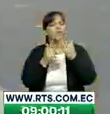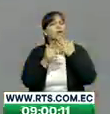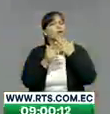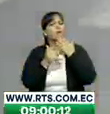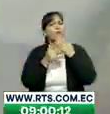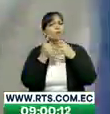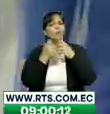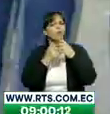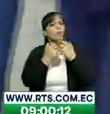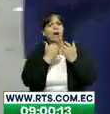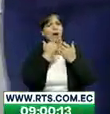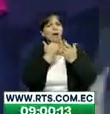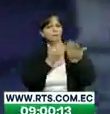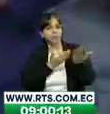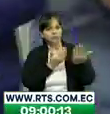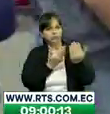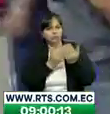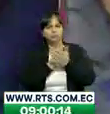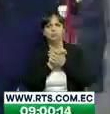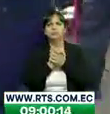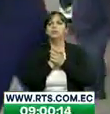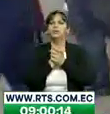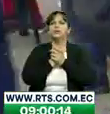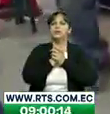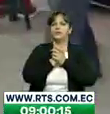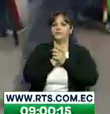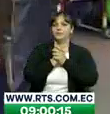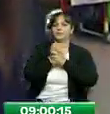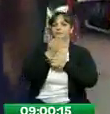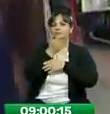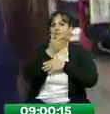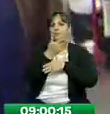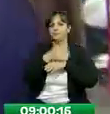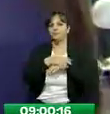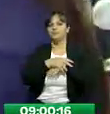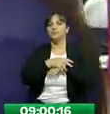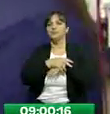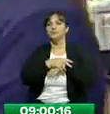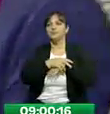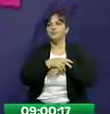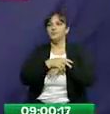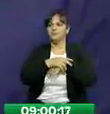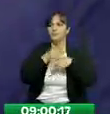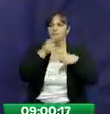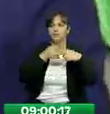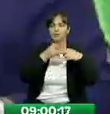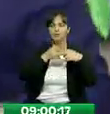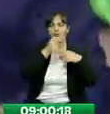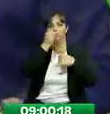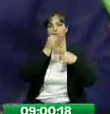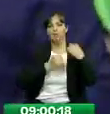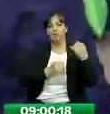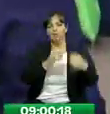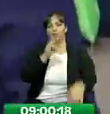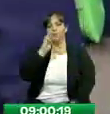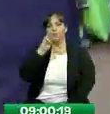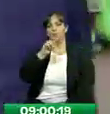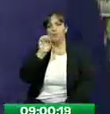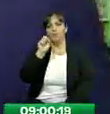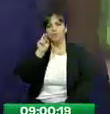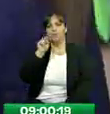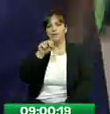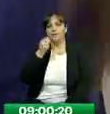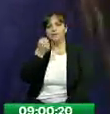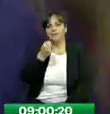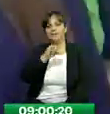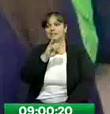alguna novedad precisamente nos encontramos con el coronel germán y convencía si él nos va a comentar un poco más de detalles acerca